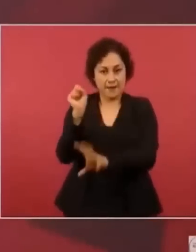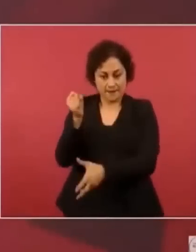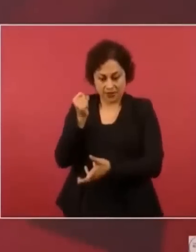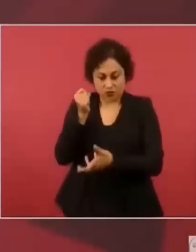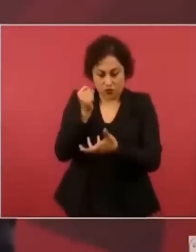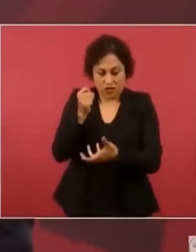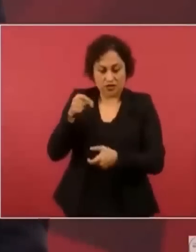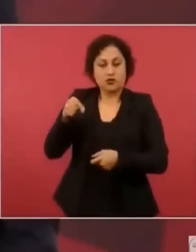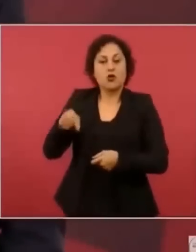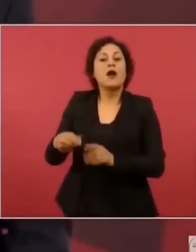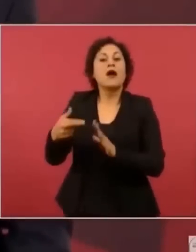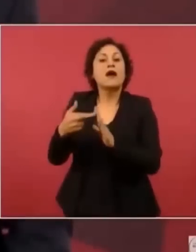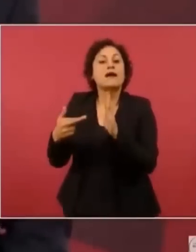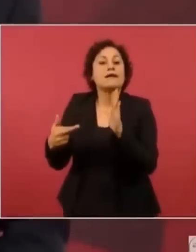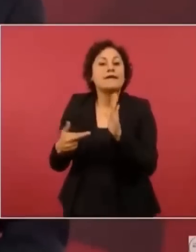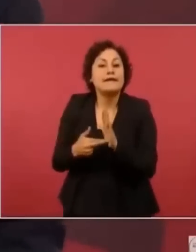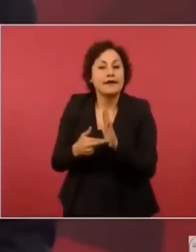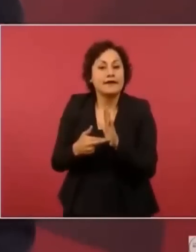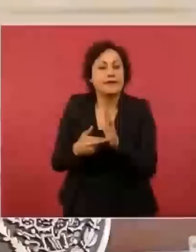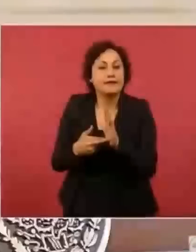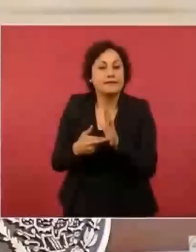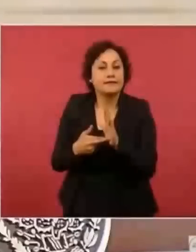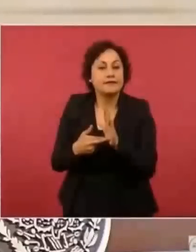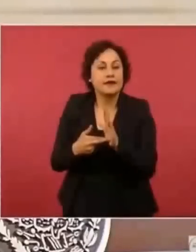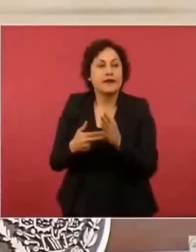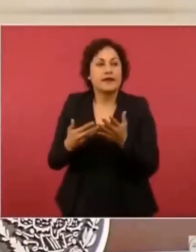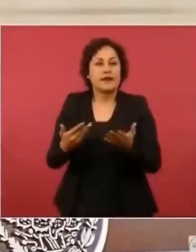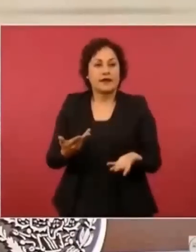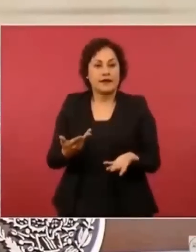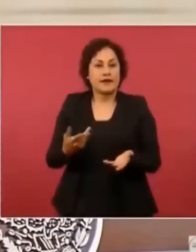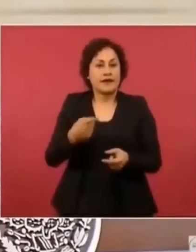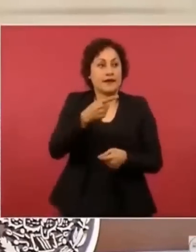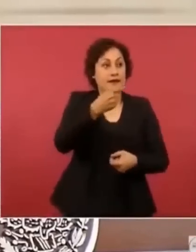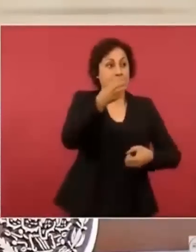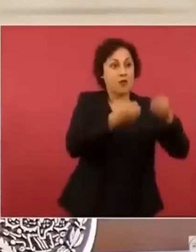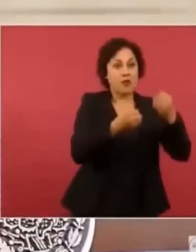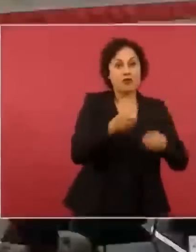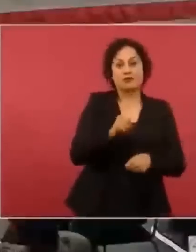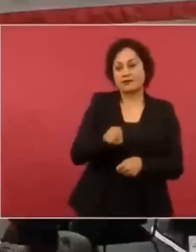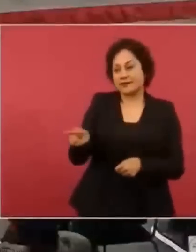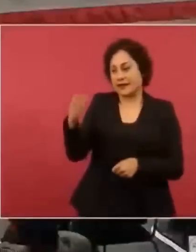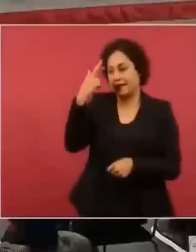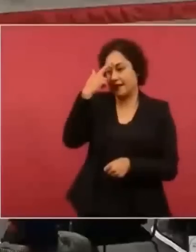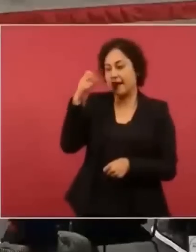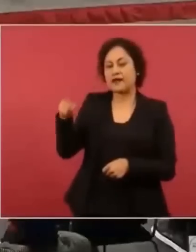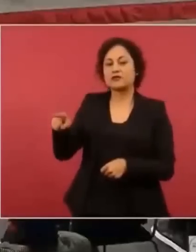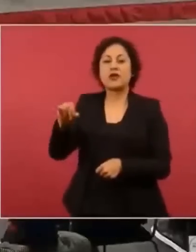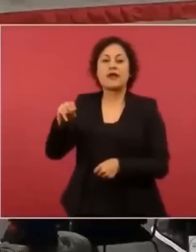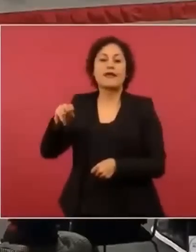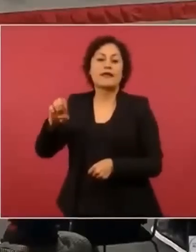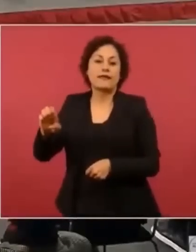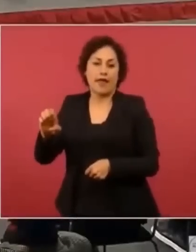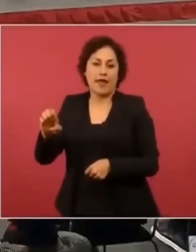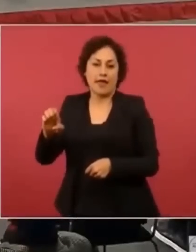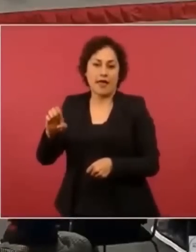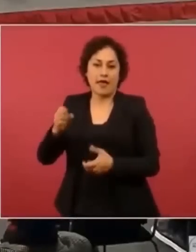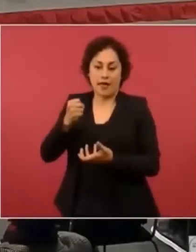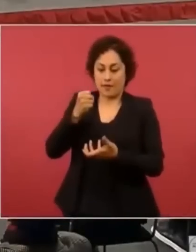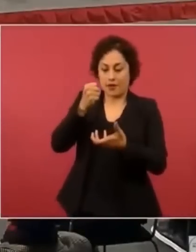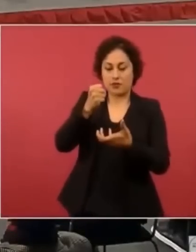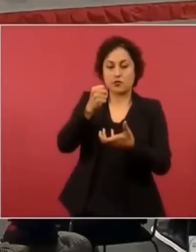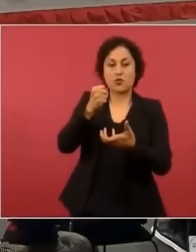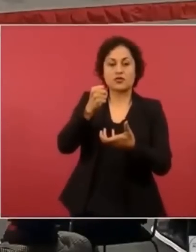suspensión. No se aplica el presupuesto en materia de